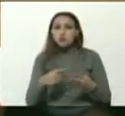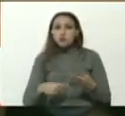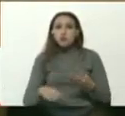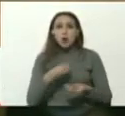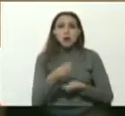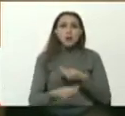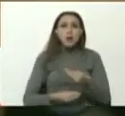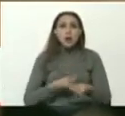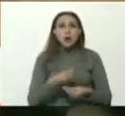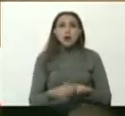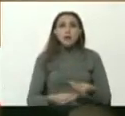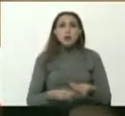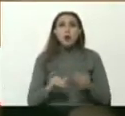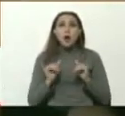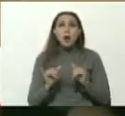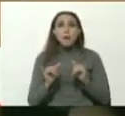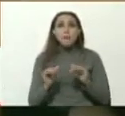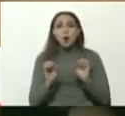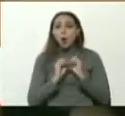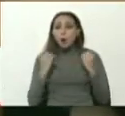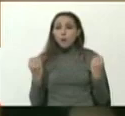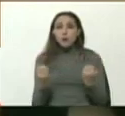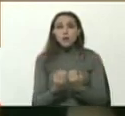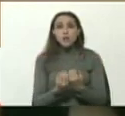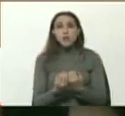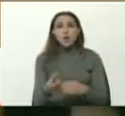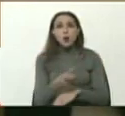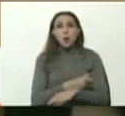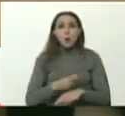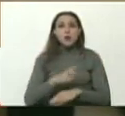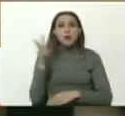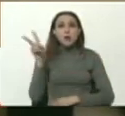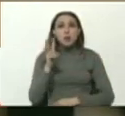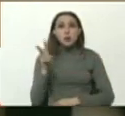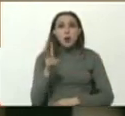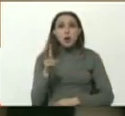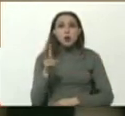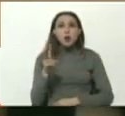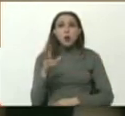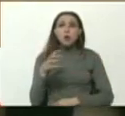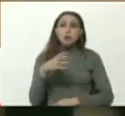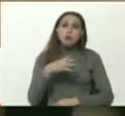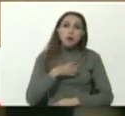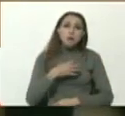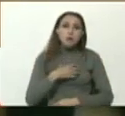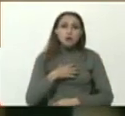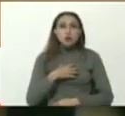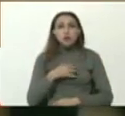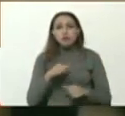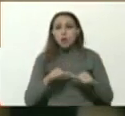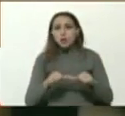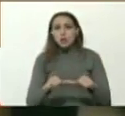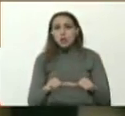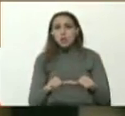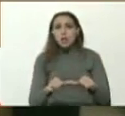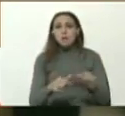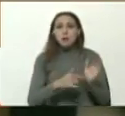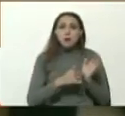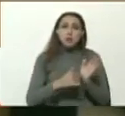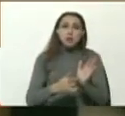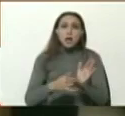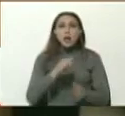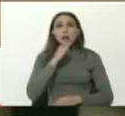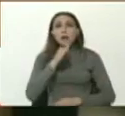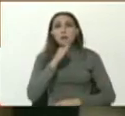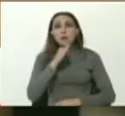existentes entre la oficina y el gobierno venezolano no hayan sido agotados para contrastar en su totalidad la